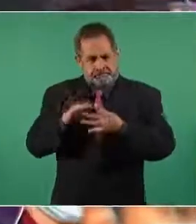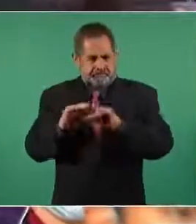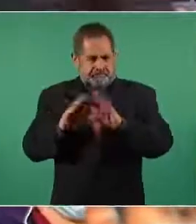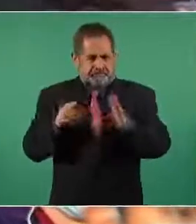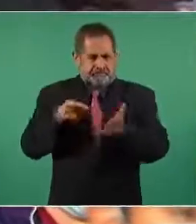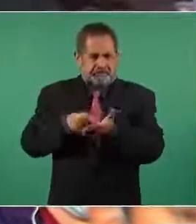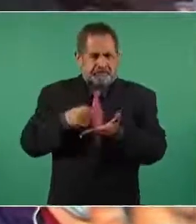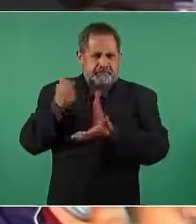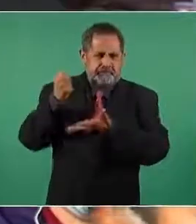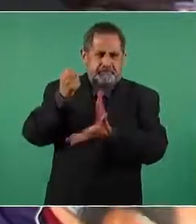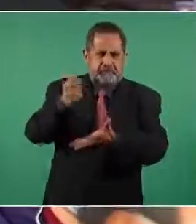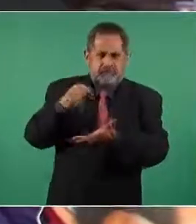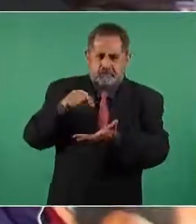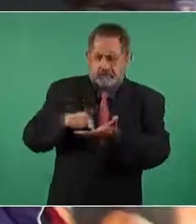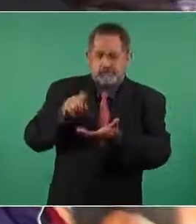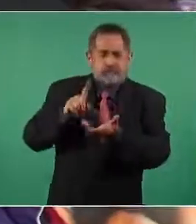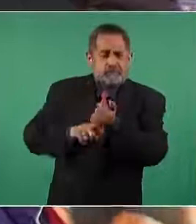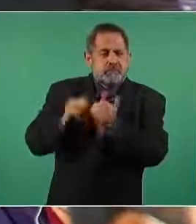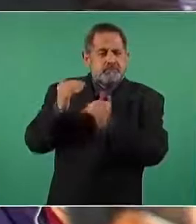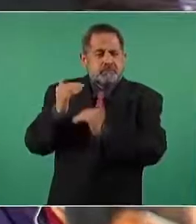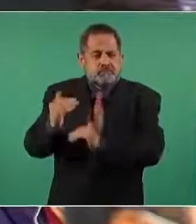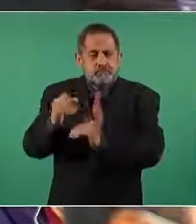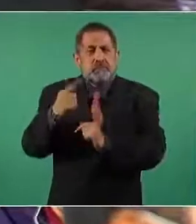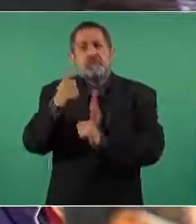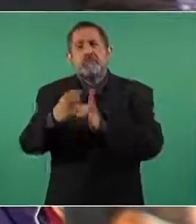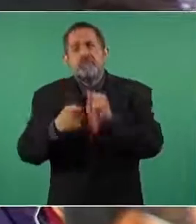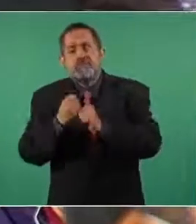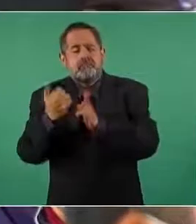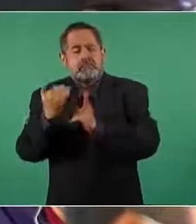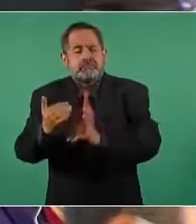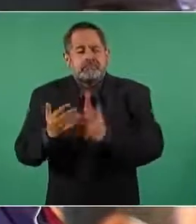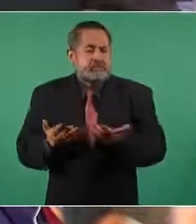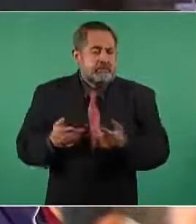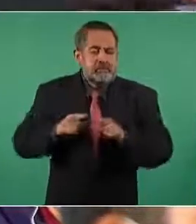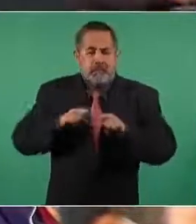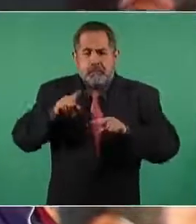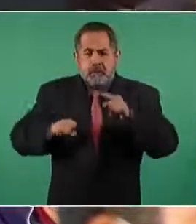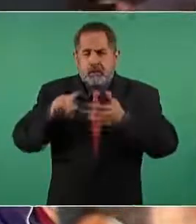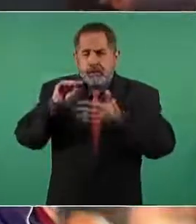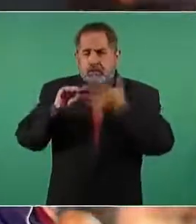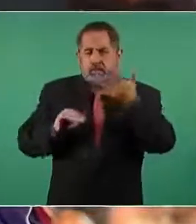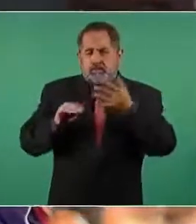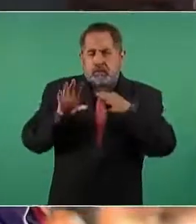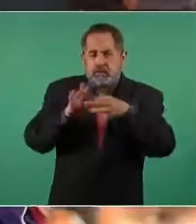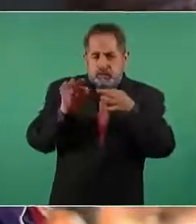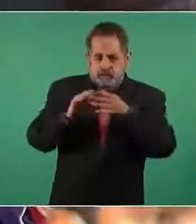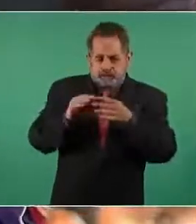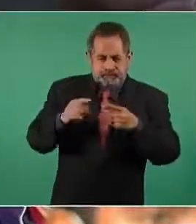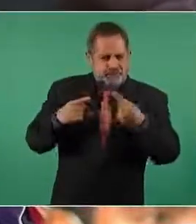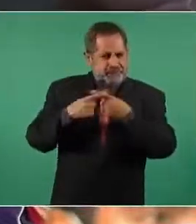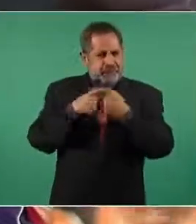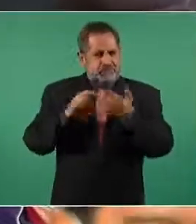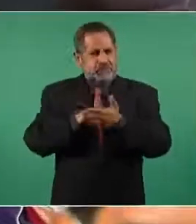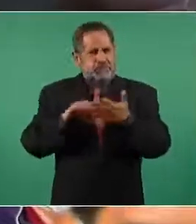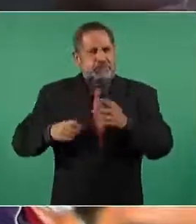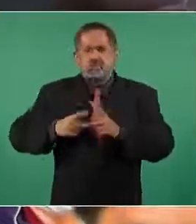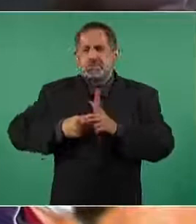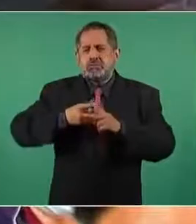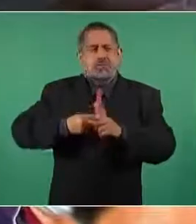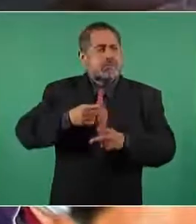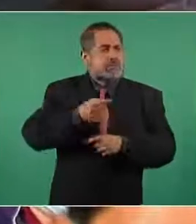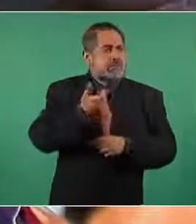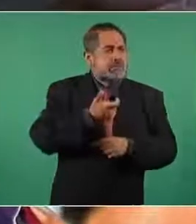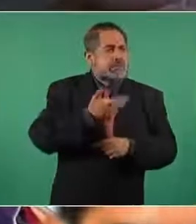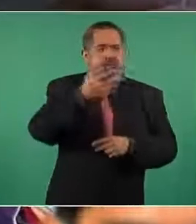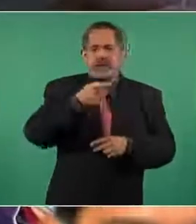el presupuesto limitado para el próximo año, las variables que no coincide totalmente, por ejemplo, en la estimación del crecimiento económico con la